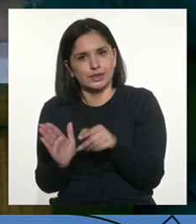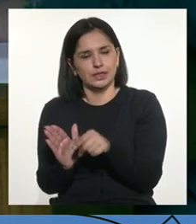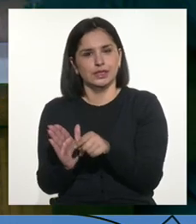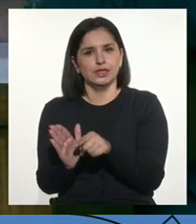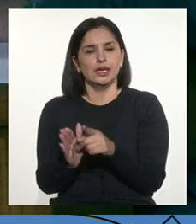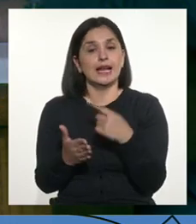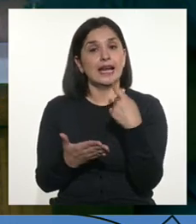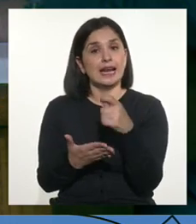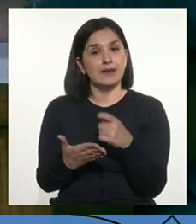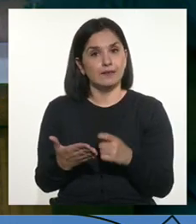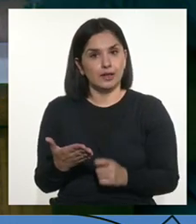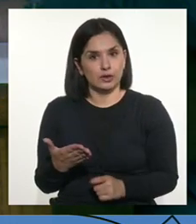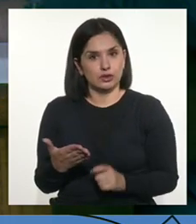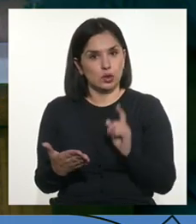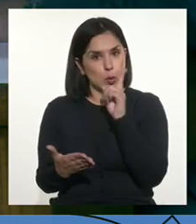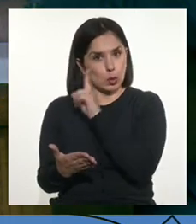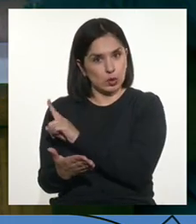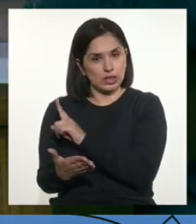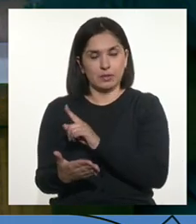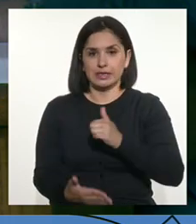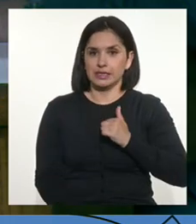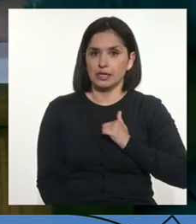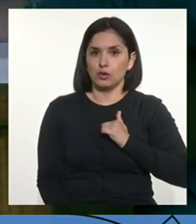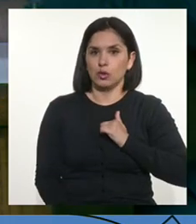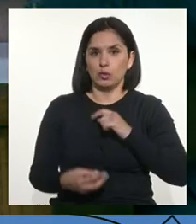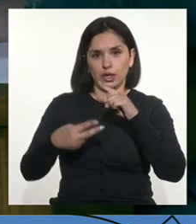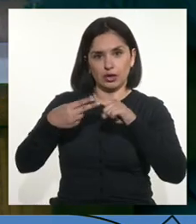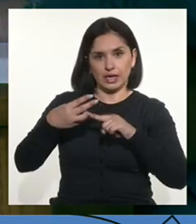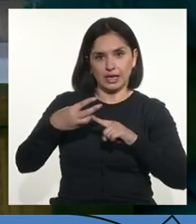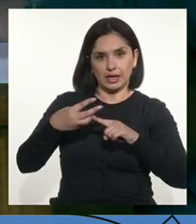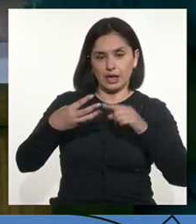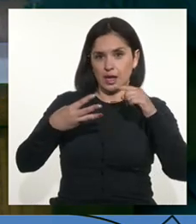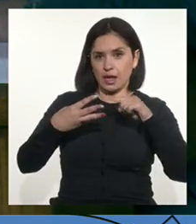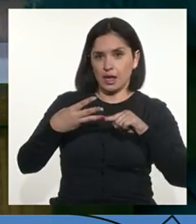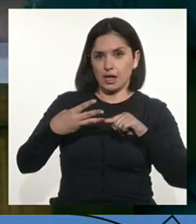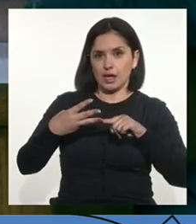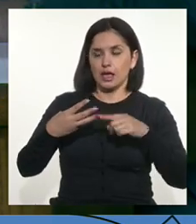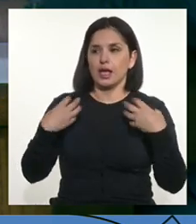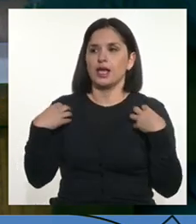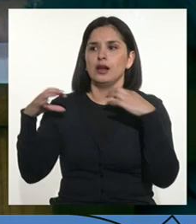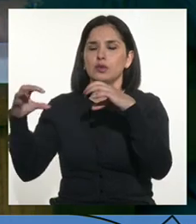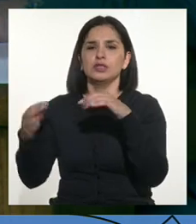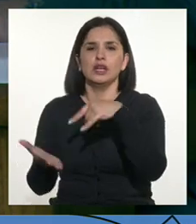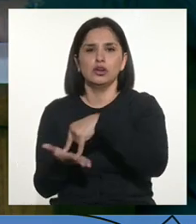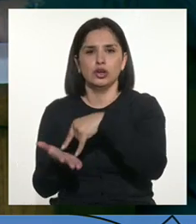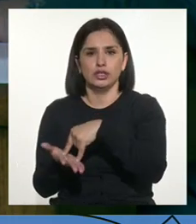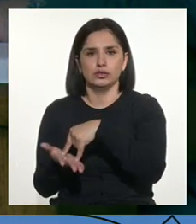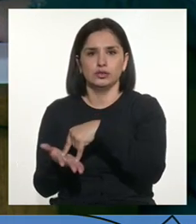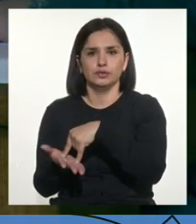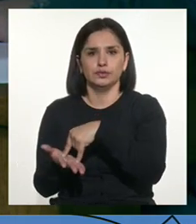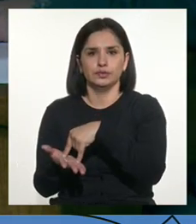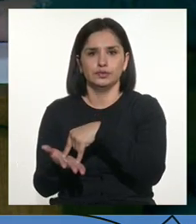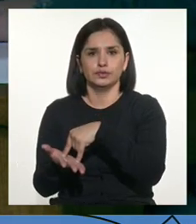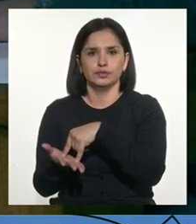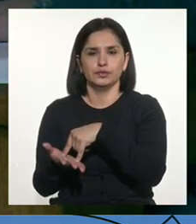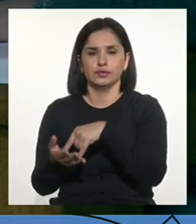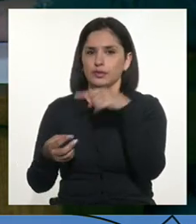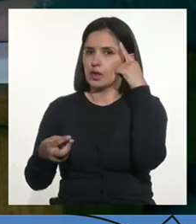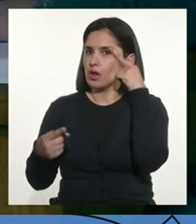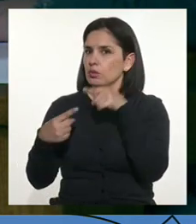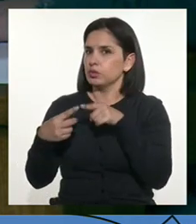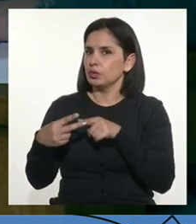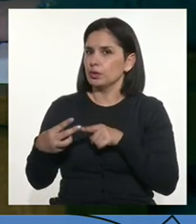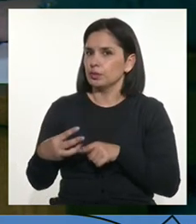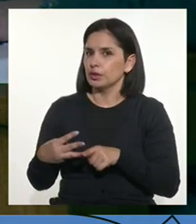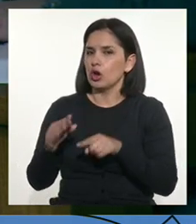evaluación de si se cumple con la hipótesis aquí sea la le corresponde al congreso nacional y que